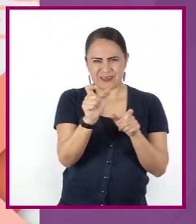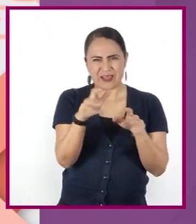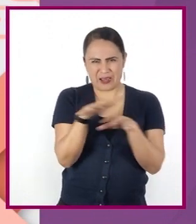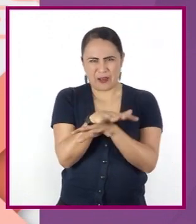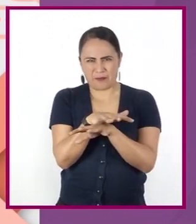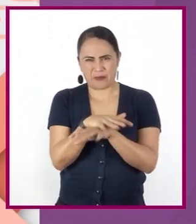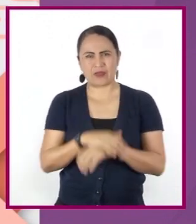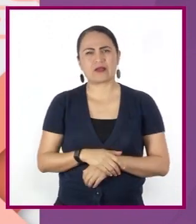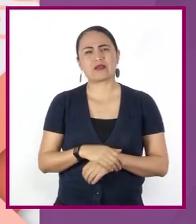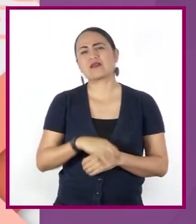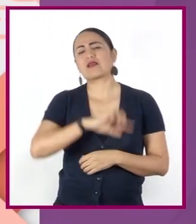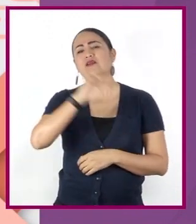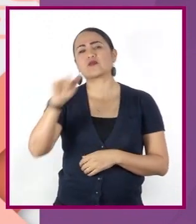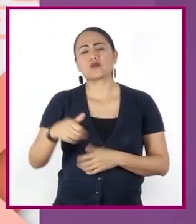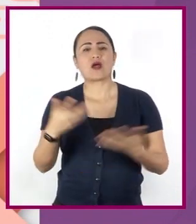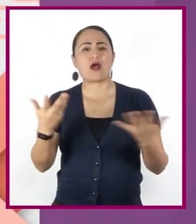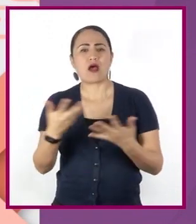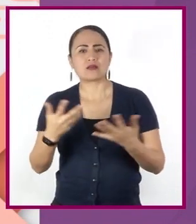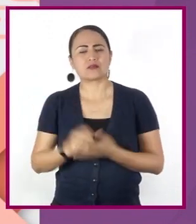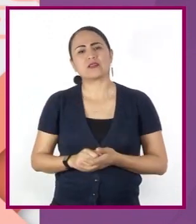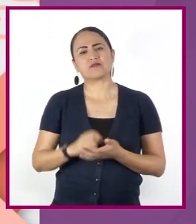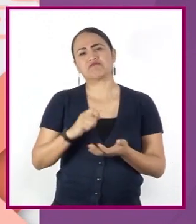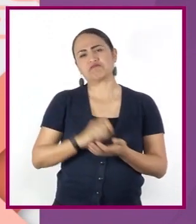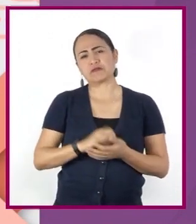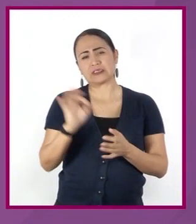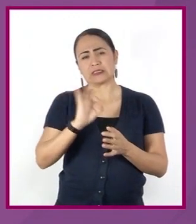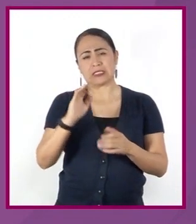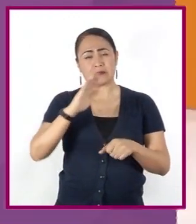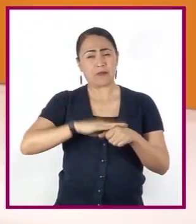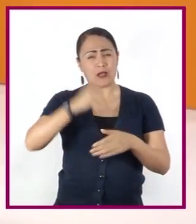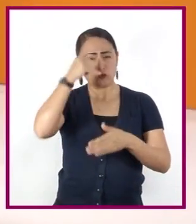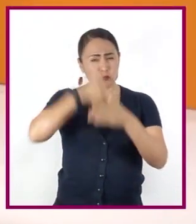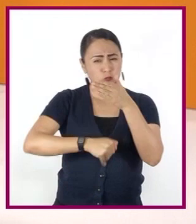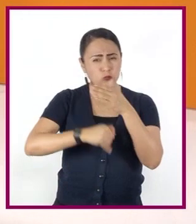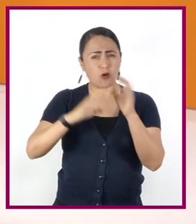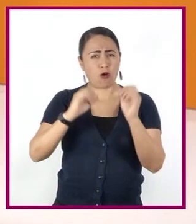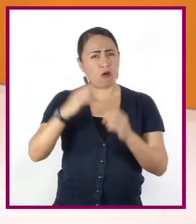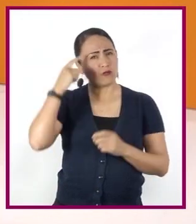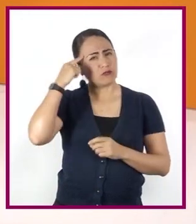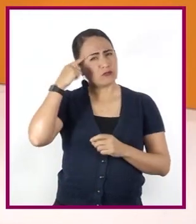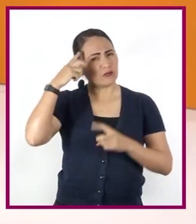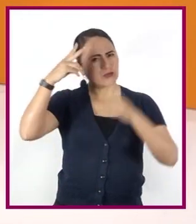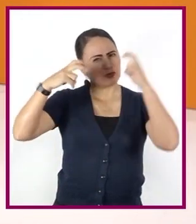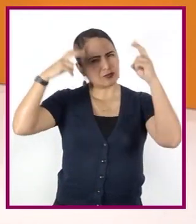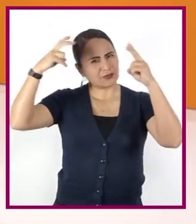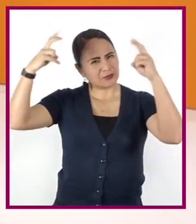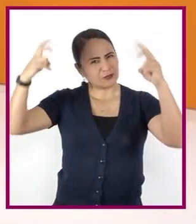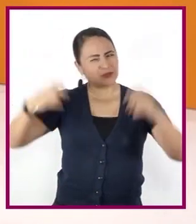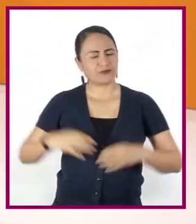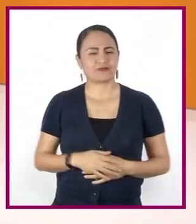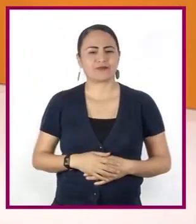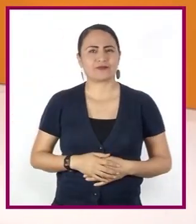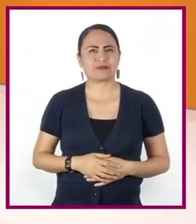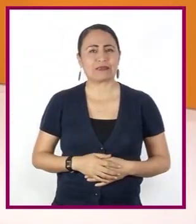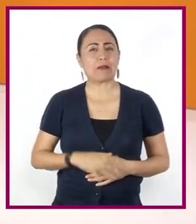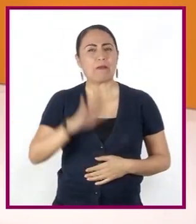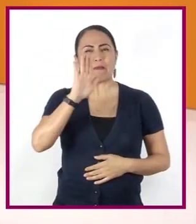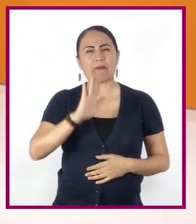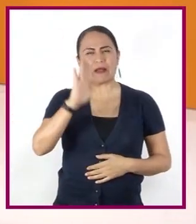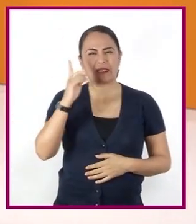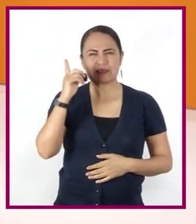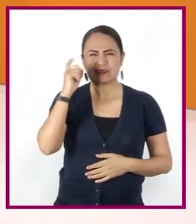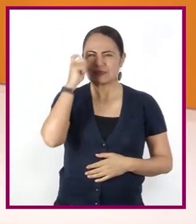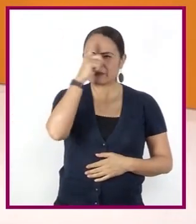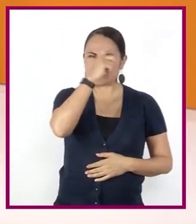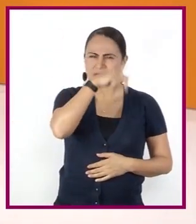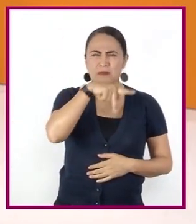y cuál es su función, si resaltar o crear imágenes. Parece un reto muy difícil, maestra Cristina, pero ya que uno